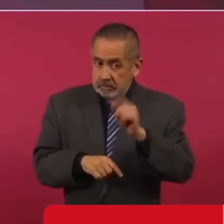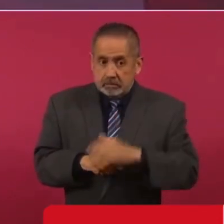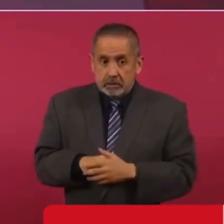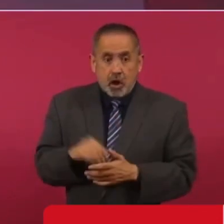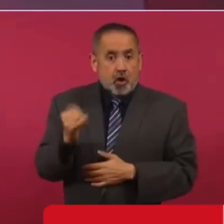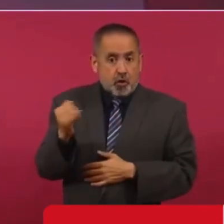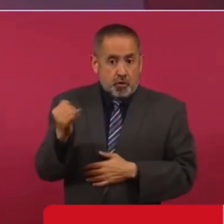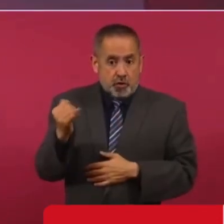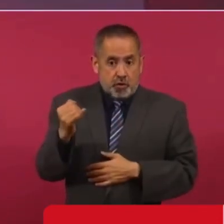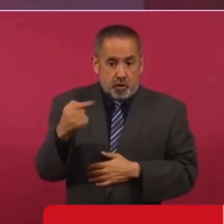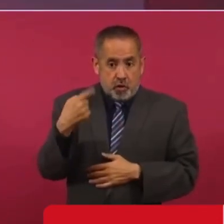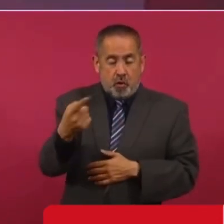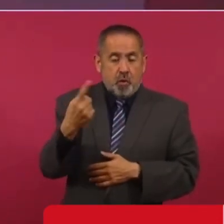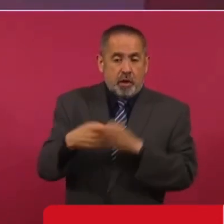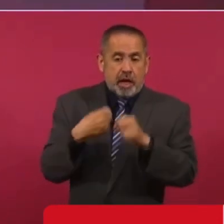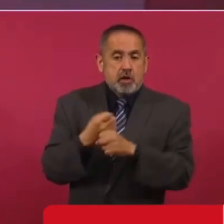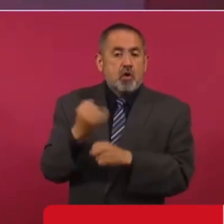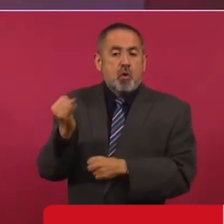en junio del año próximo.